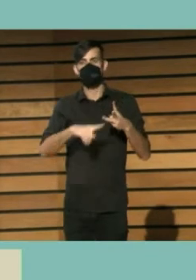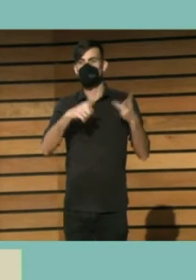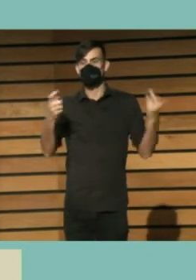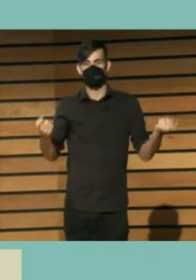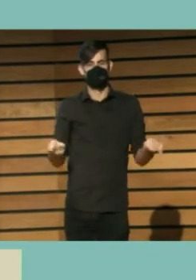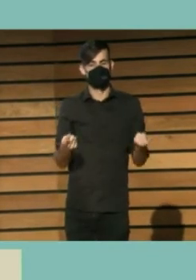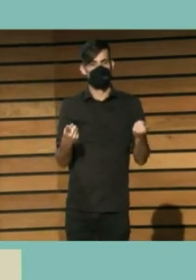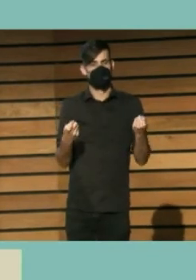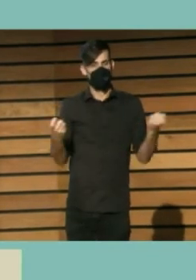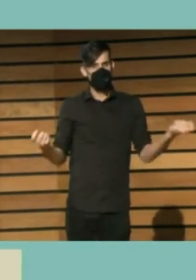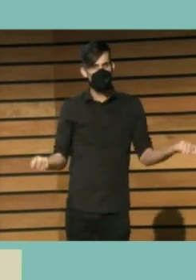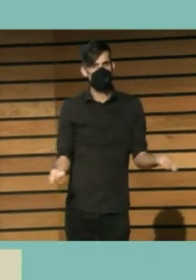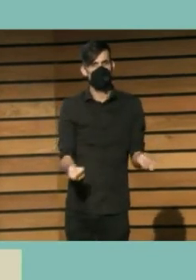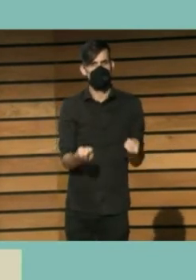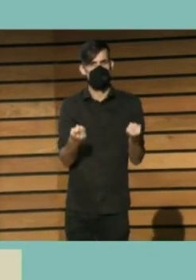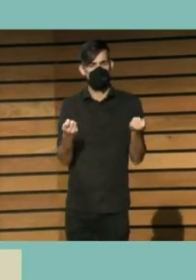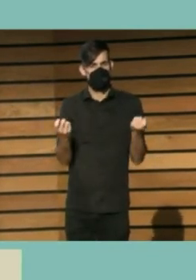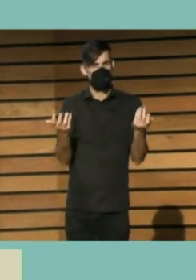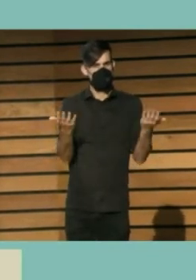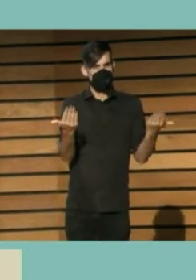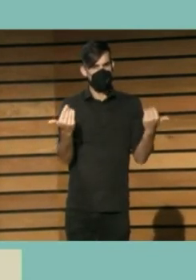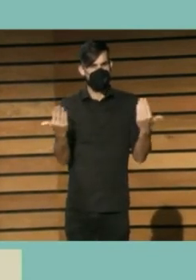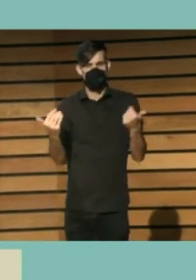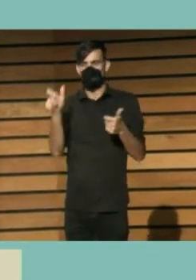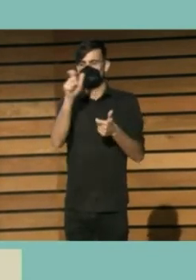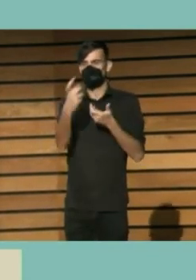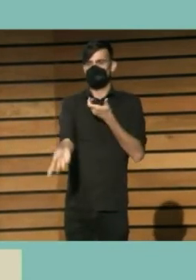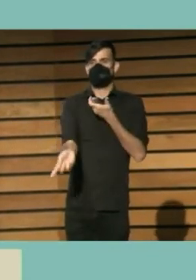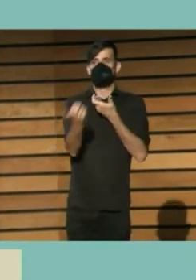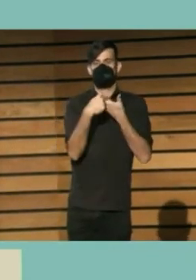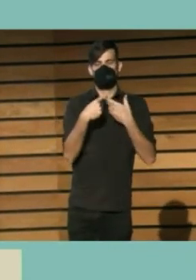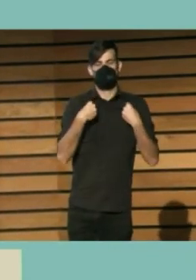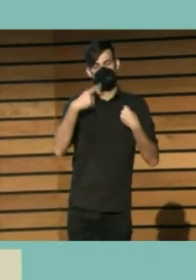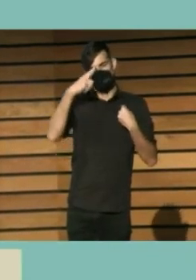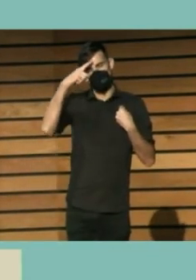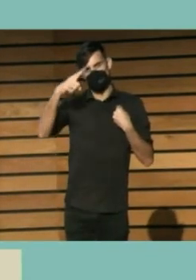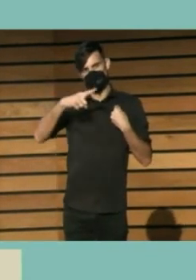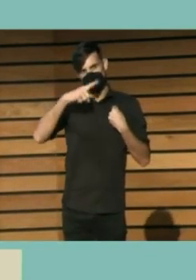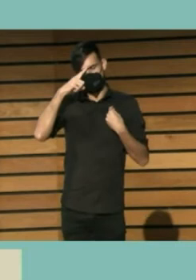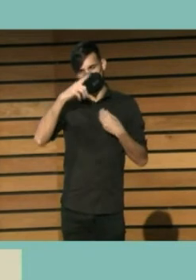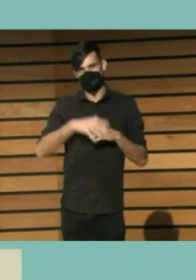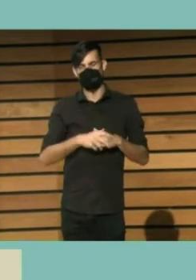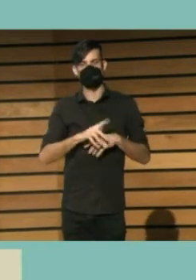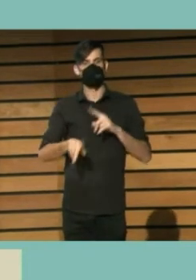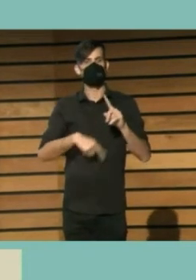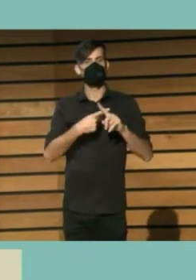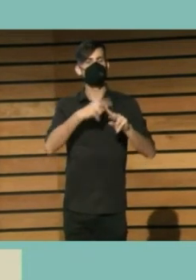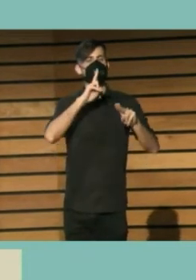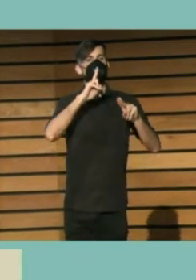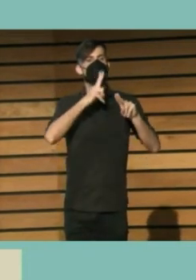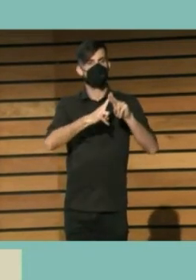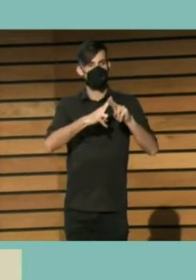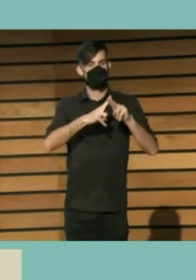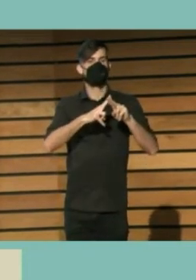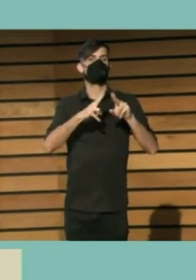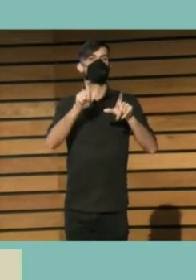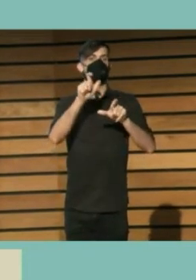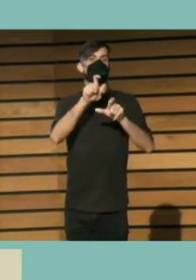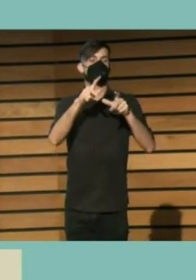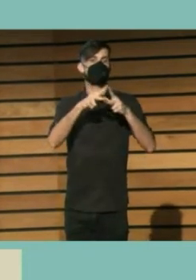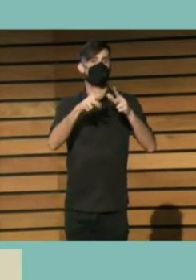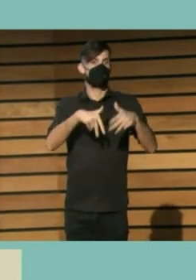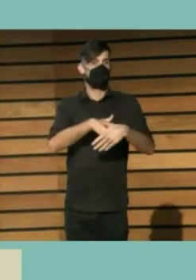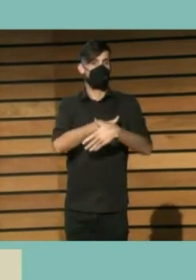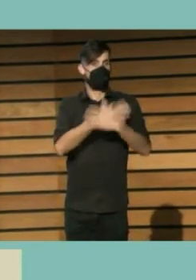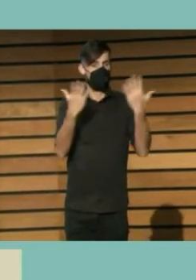promover que las personas participen en la vida cultural. Además, en la llamada ciudadanía global se observa un